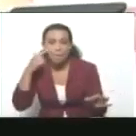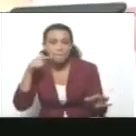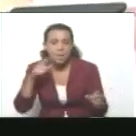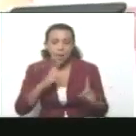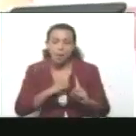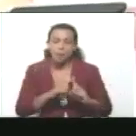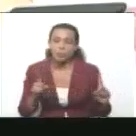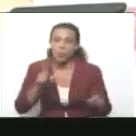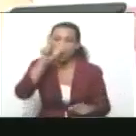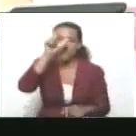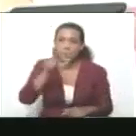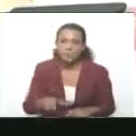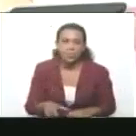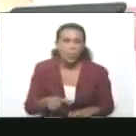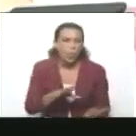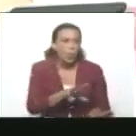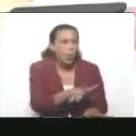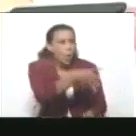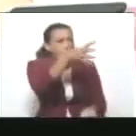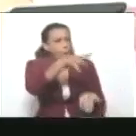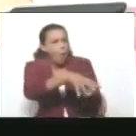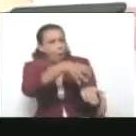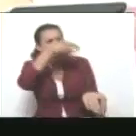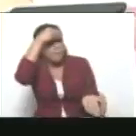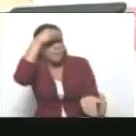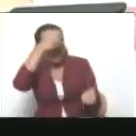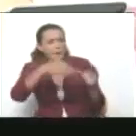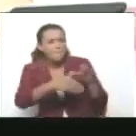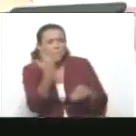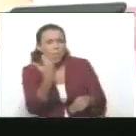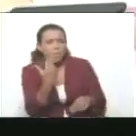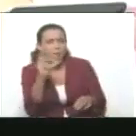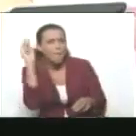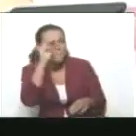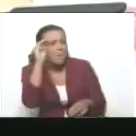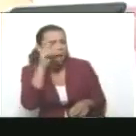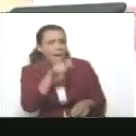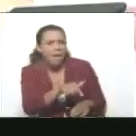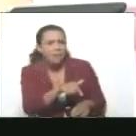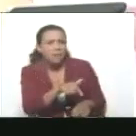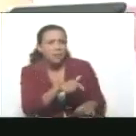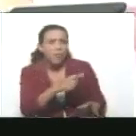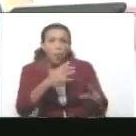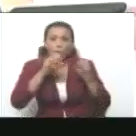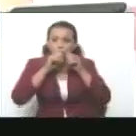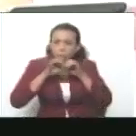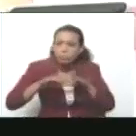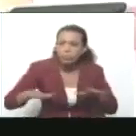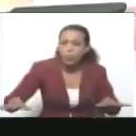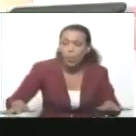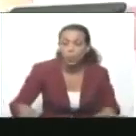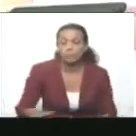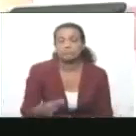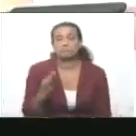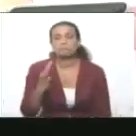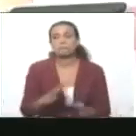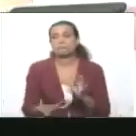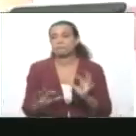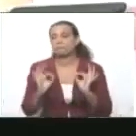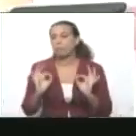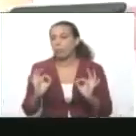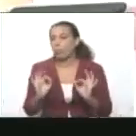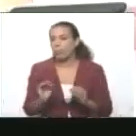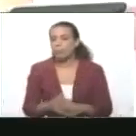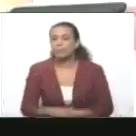de un hombre excepcional que tuvo Venezuela, el maestro José Antonio Abreu. Aquí tenemos una de sus hermanas,